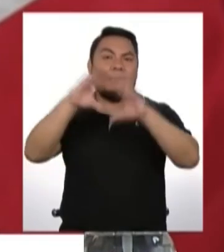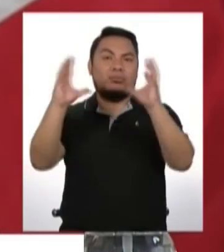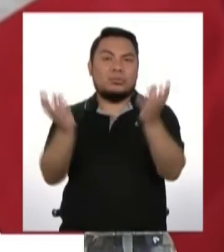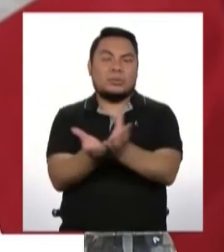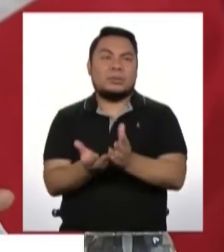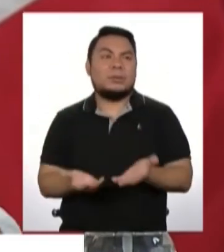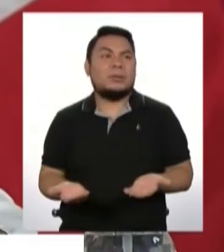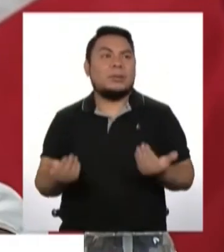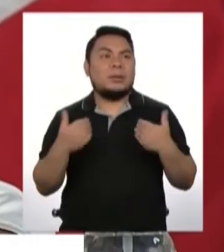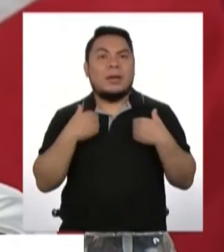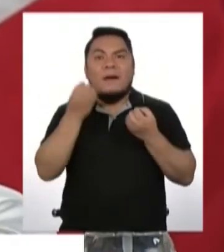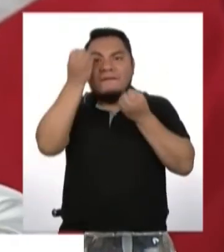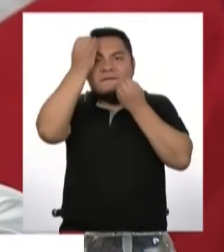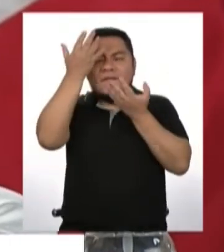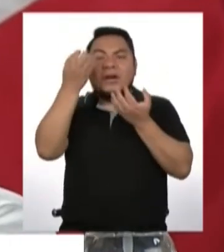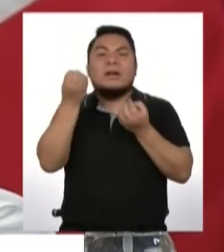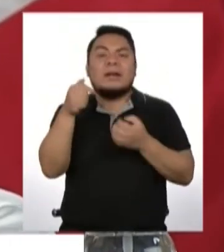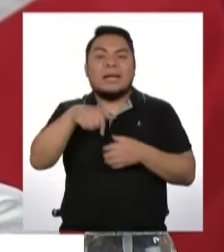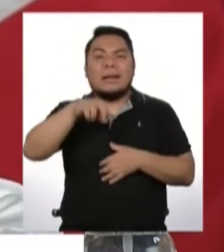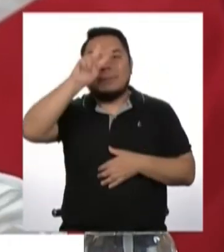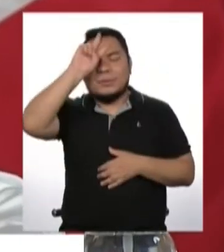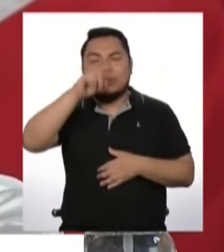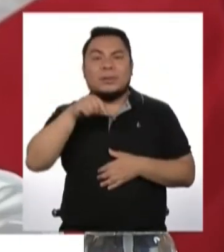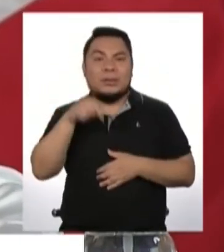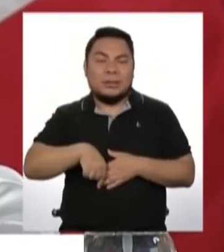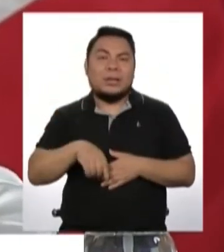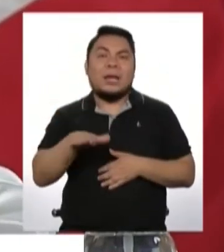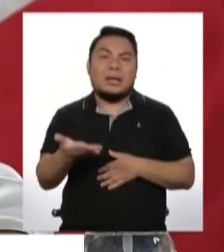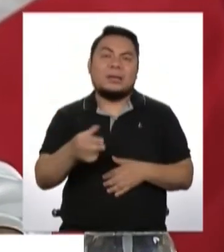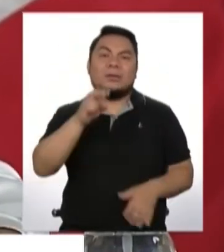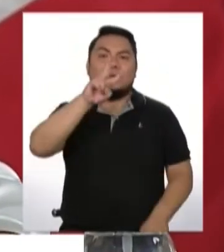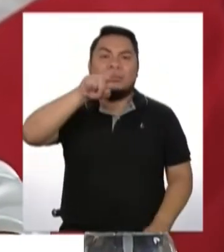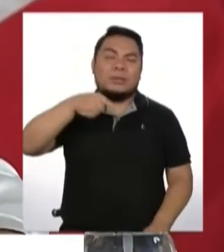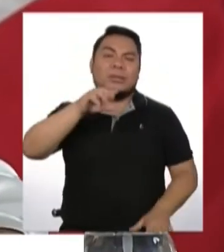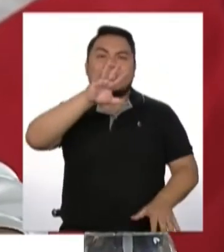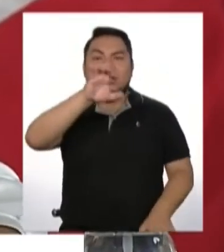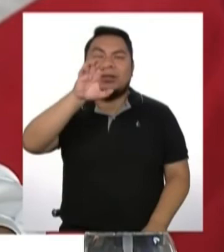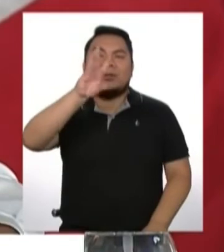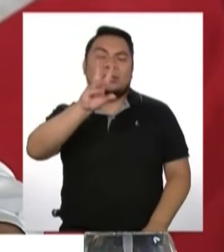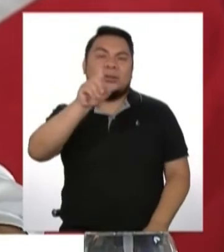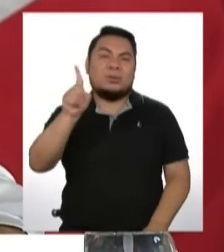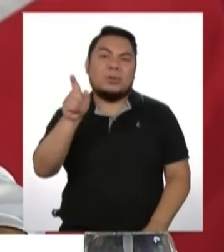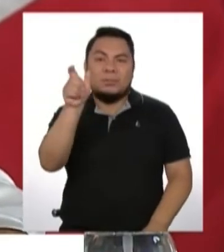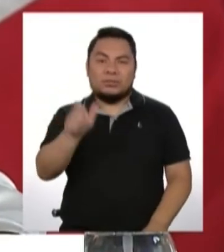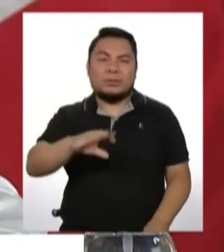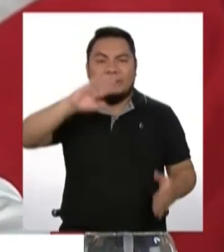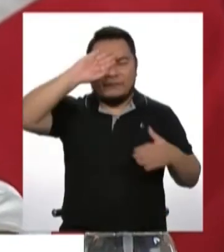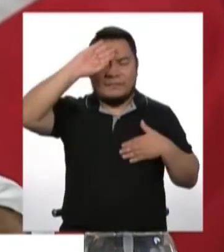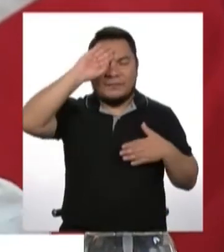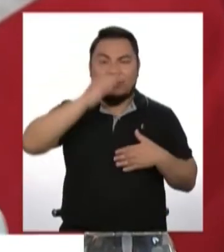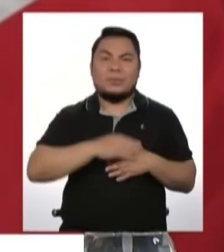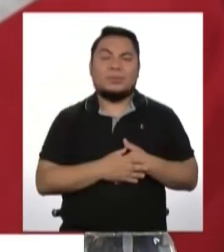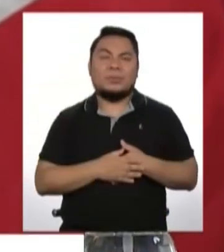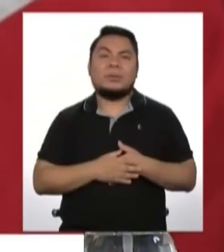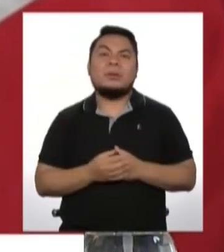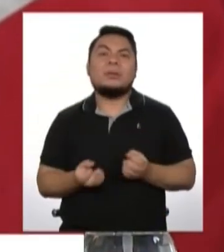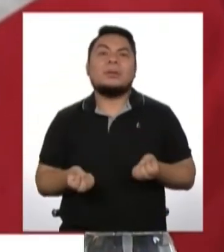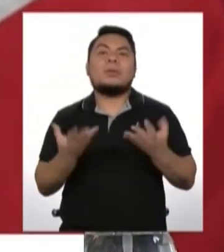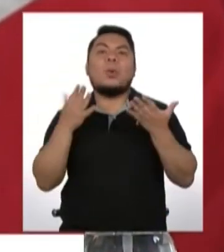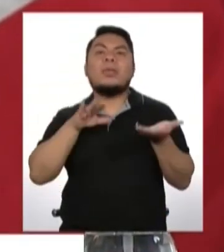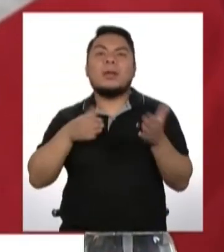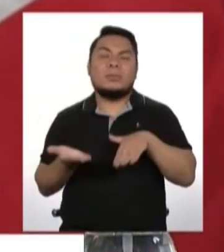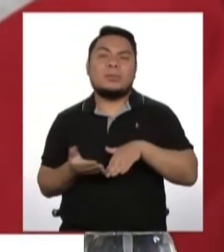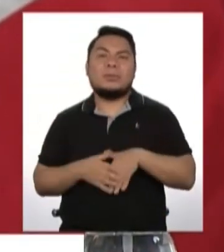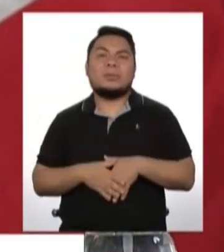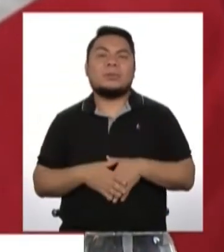nuestras cifras de acá del Perú. En el Perú tenemos 2,561 casos positivos. ¿Y cuántos han